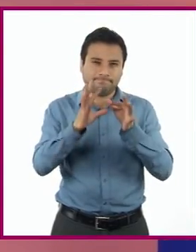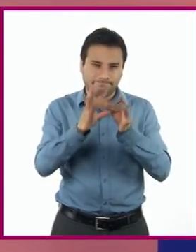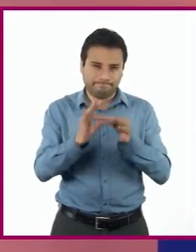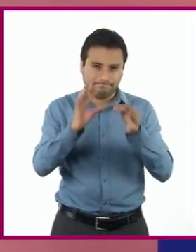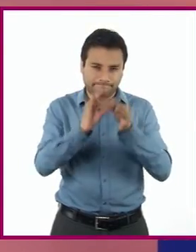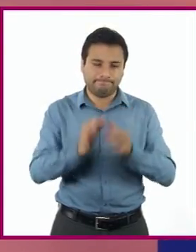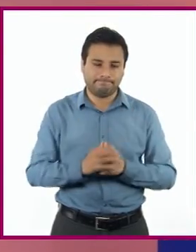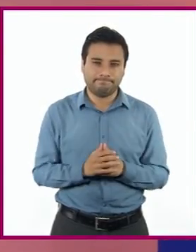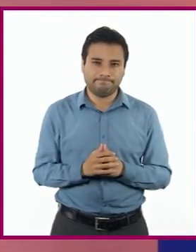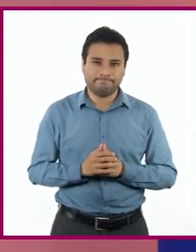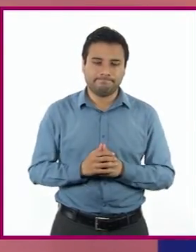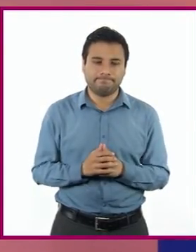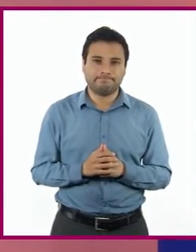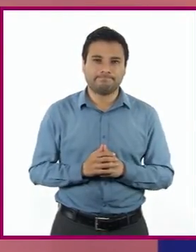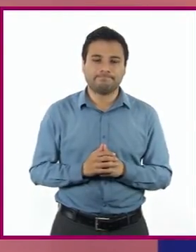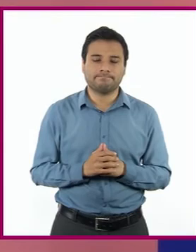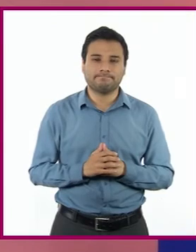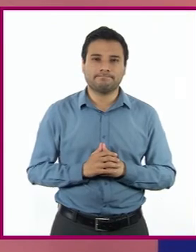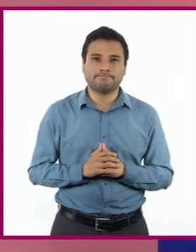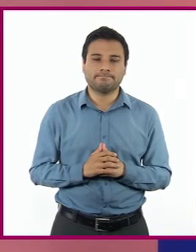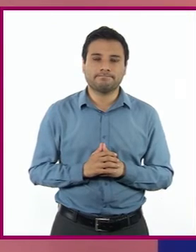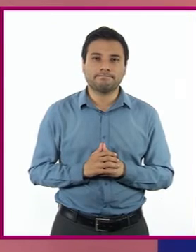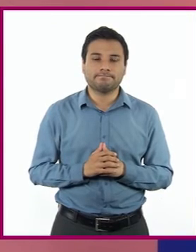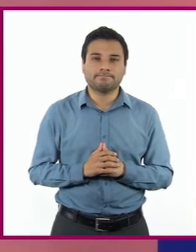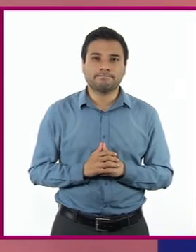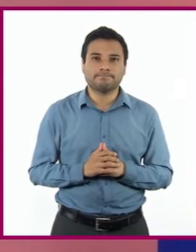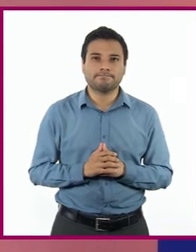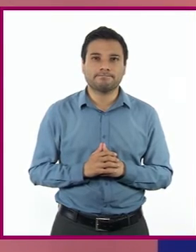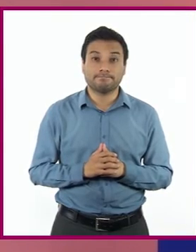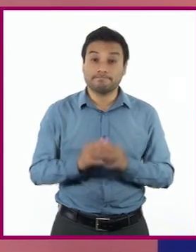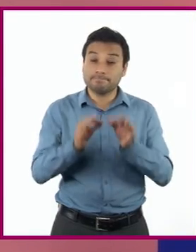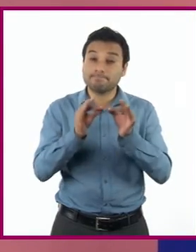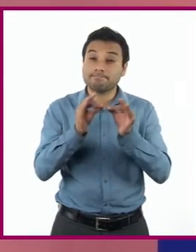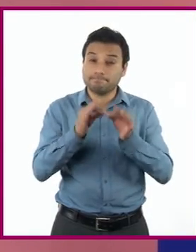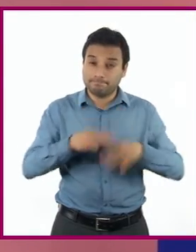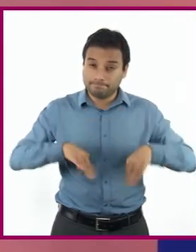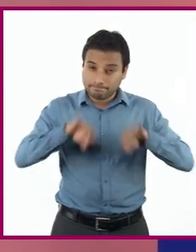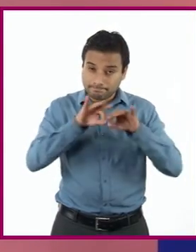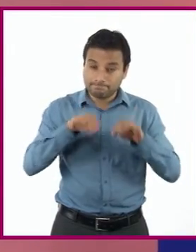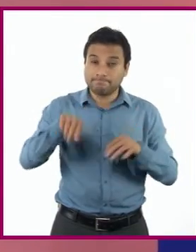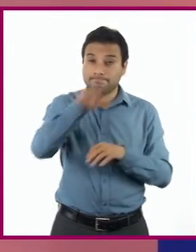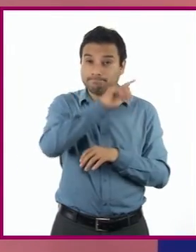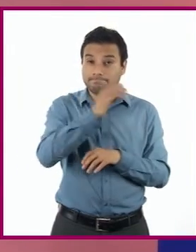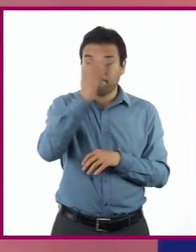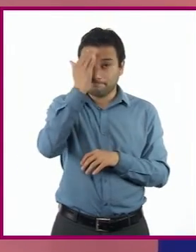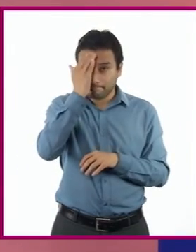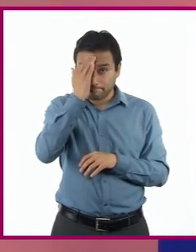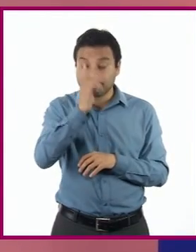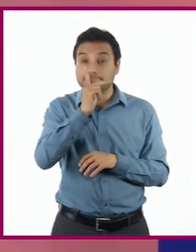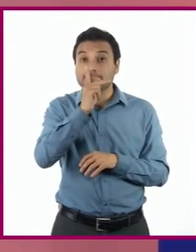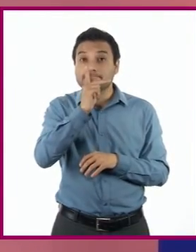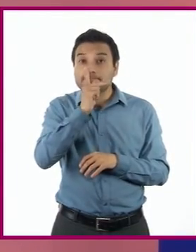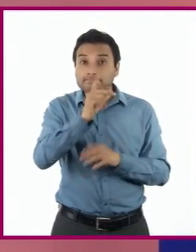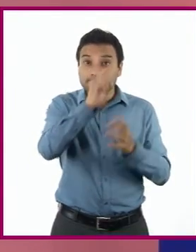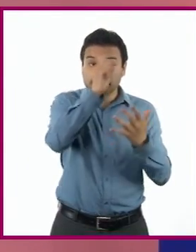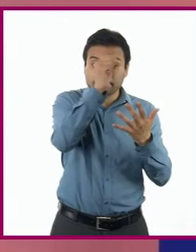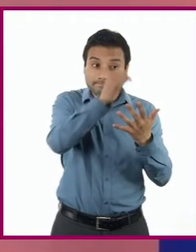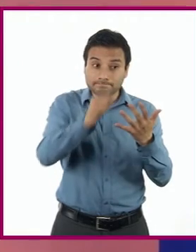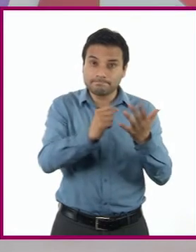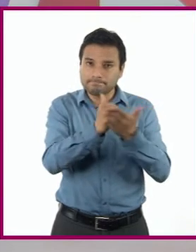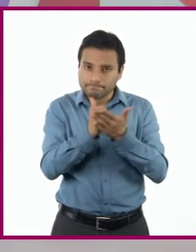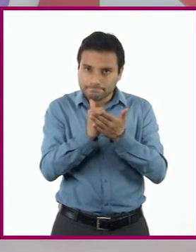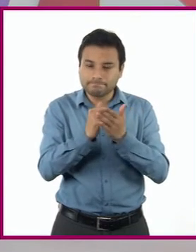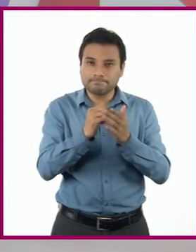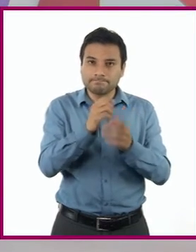acontecimientos sucedieron antes y cuáles después. Es importante conocer cada uno de los marcadores del discurso y